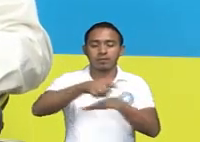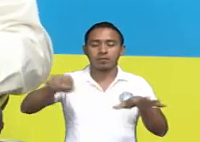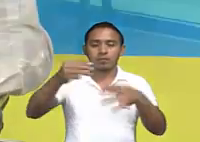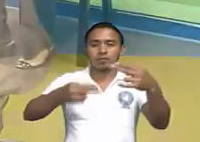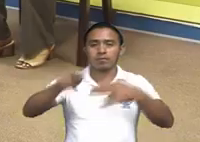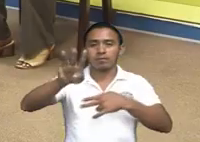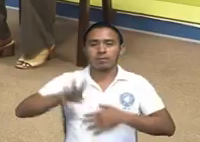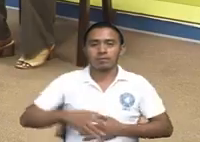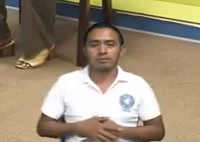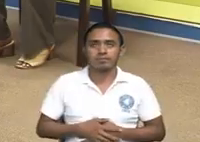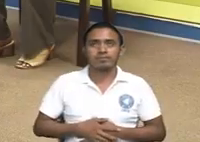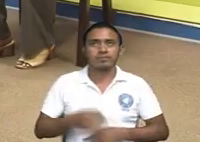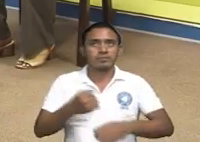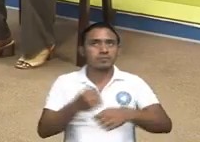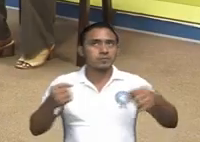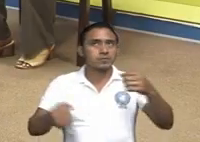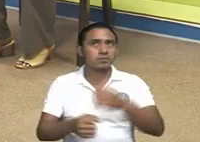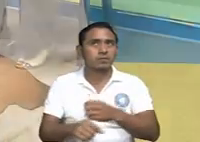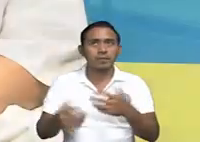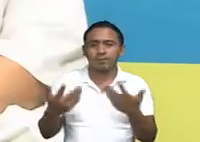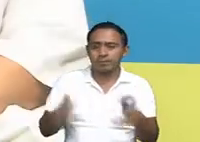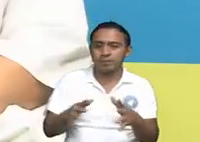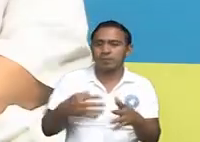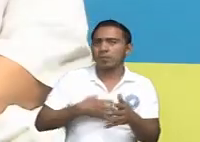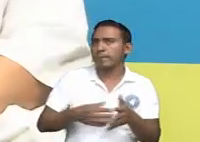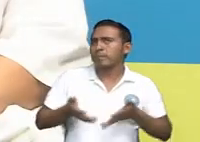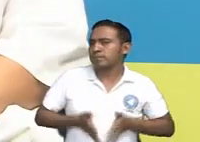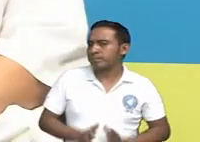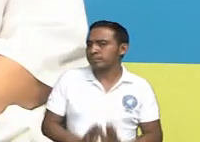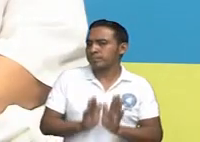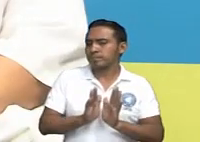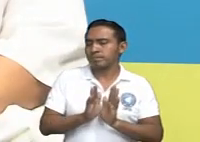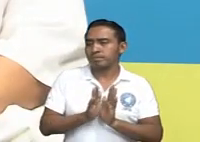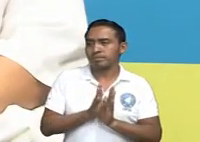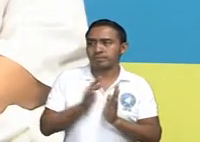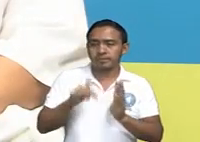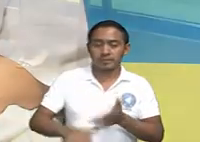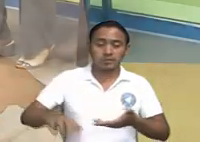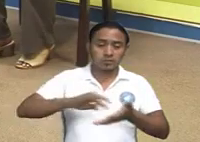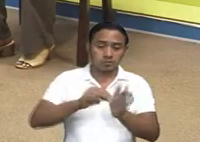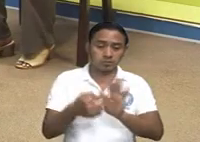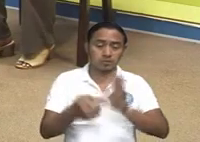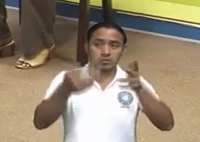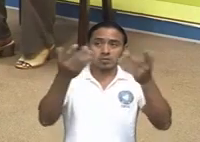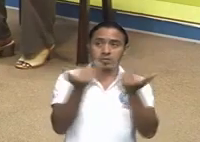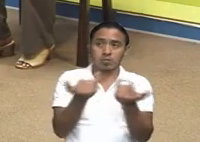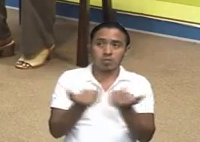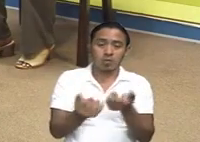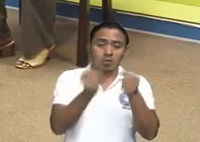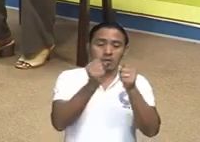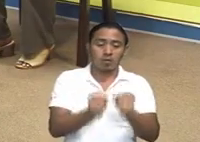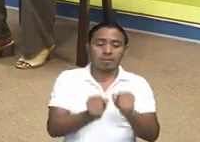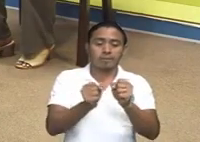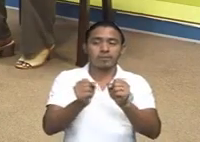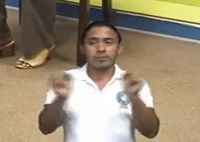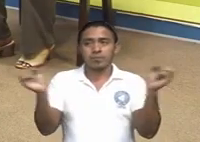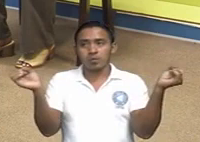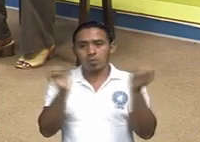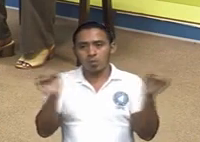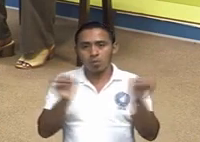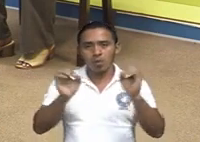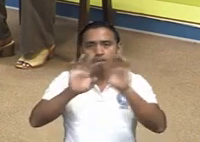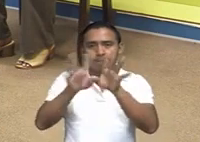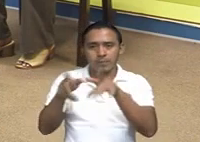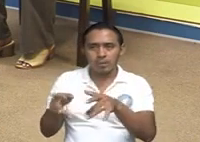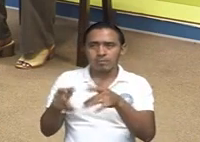Lo sexual tiene que ver desde que nacemos. Es lo que nos identifica como varón o como mujer. Pero vamos a